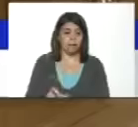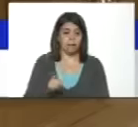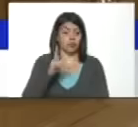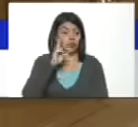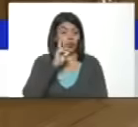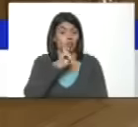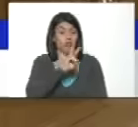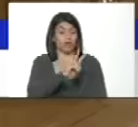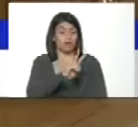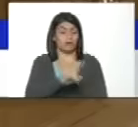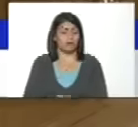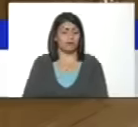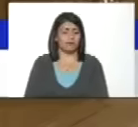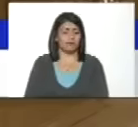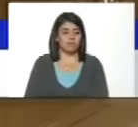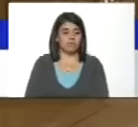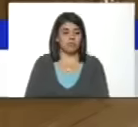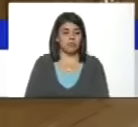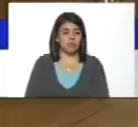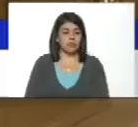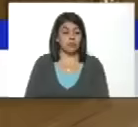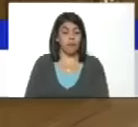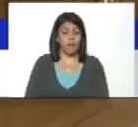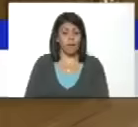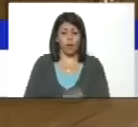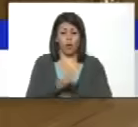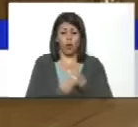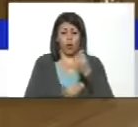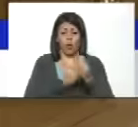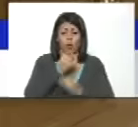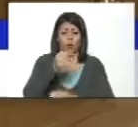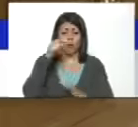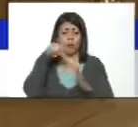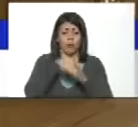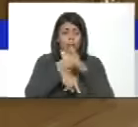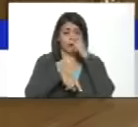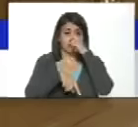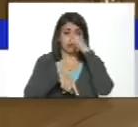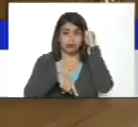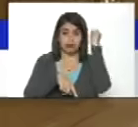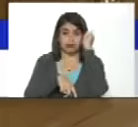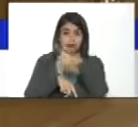cuenta las raíces de profundo desprecio